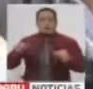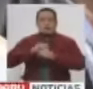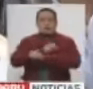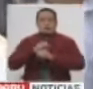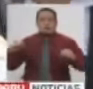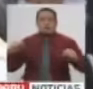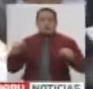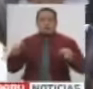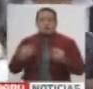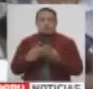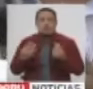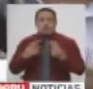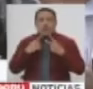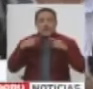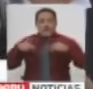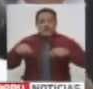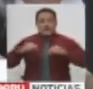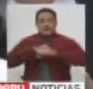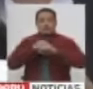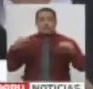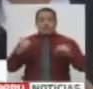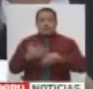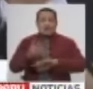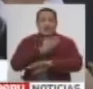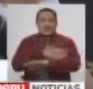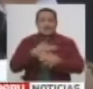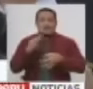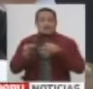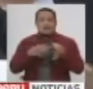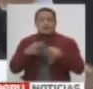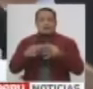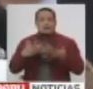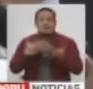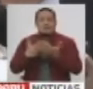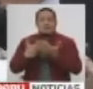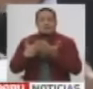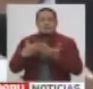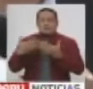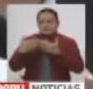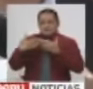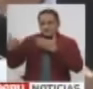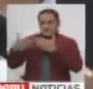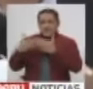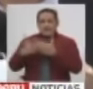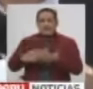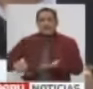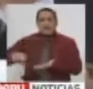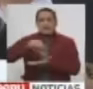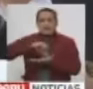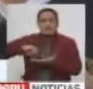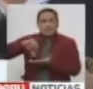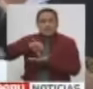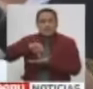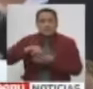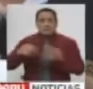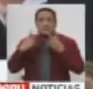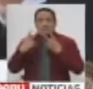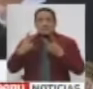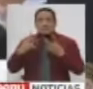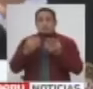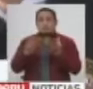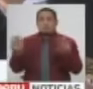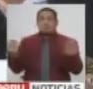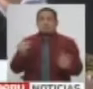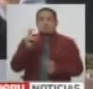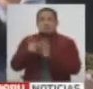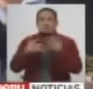¿no? Esta explosión cercano al mercado, cercanos acá al parque, generado que el pánico cunda,